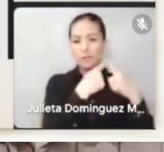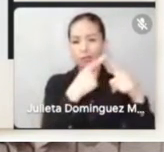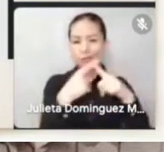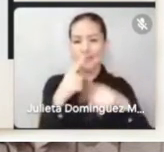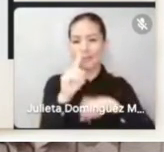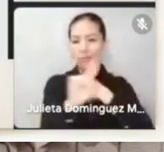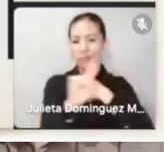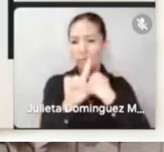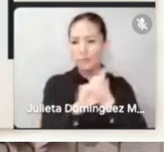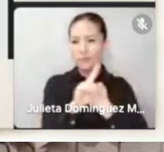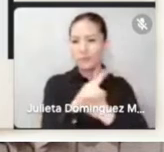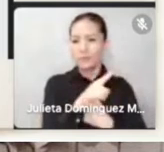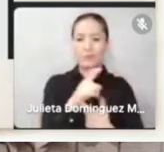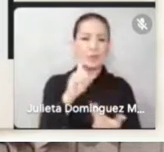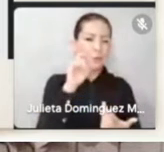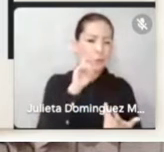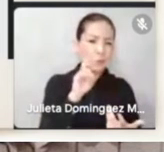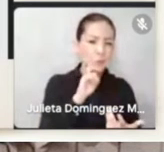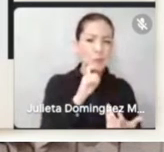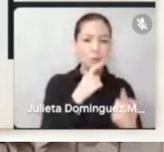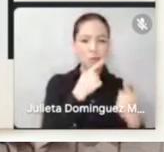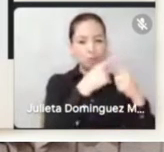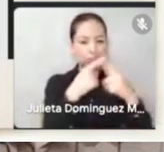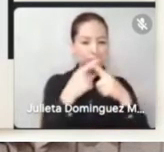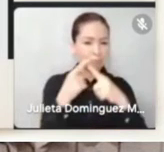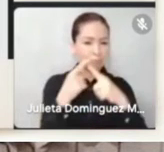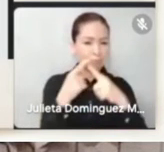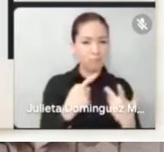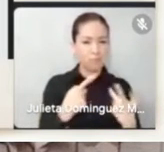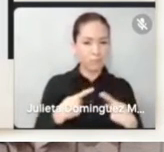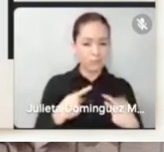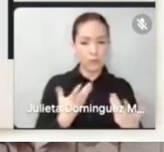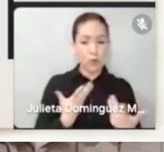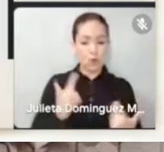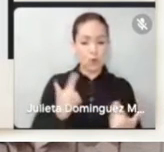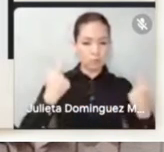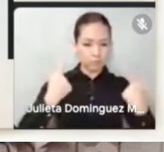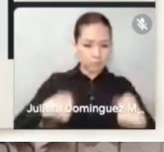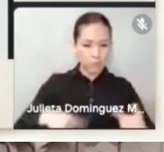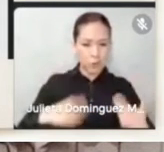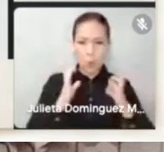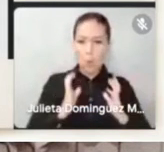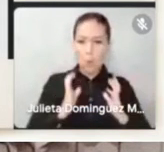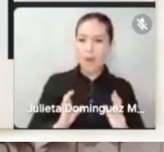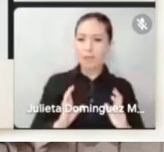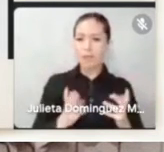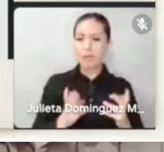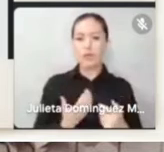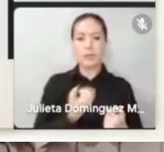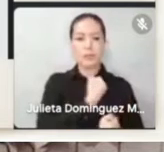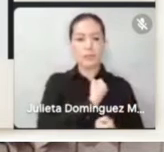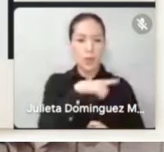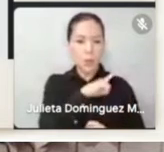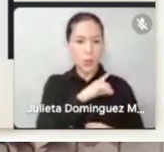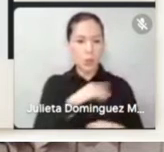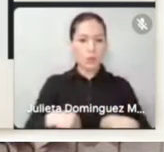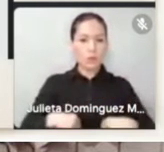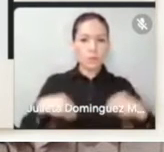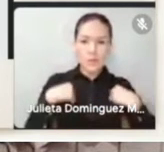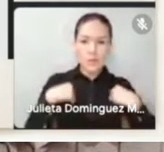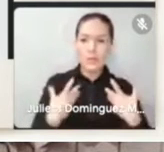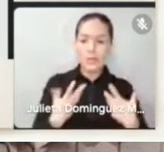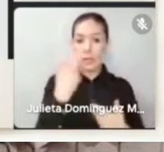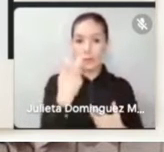sexual y el derecho a la libertad de decisión de las mujeres sobre su cuerpo, así como el derecho a la salud y a la vida, no deben de tomarse